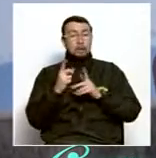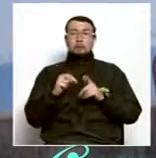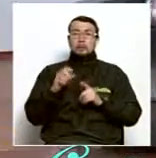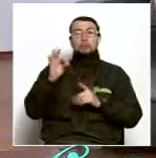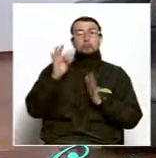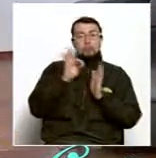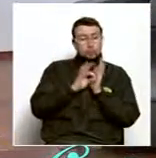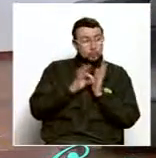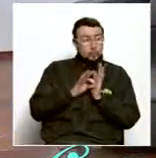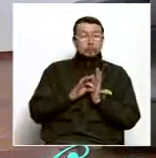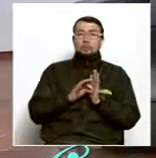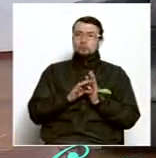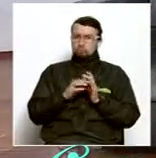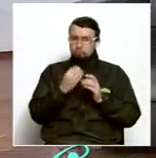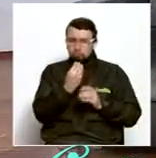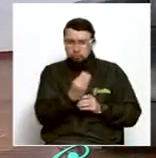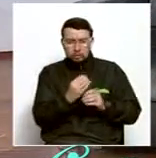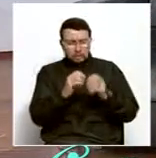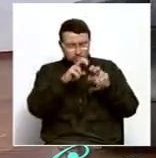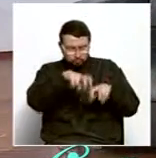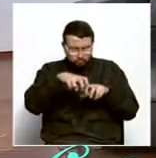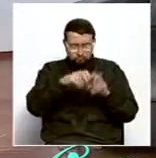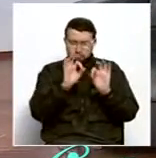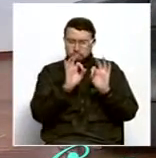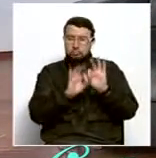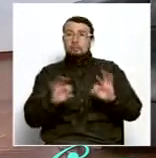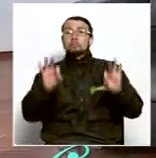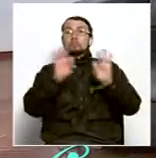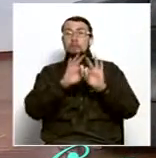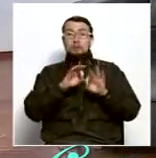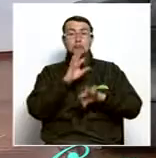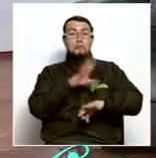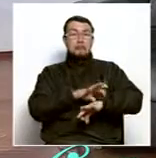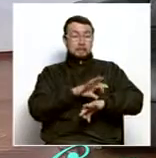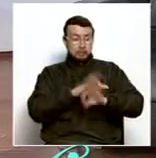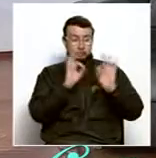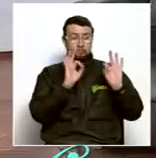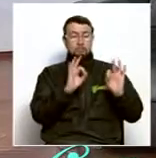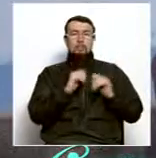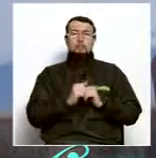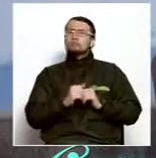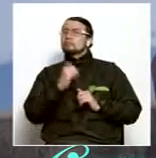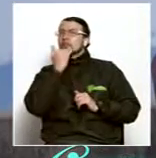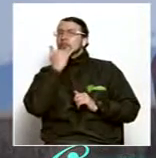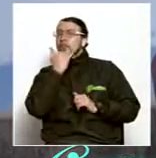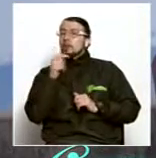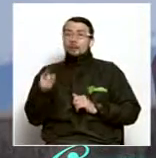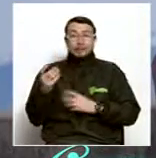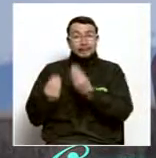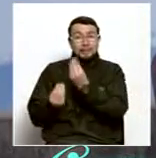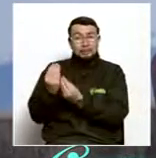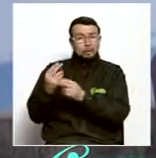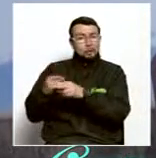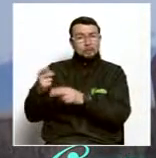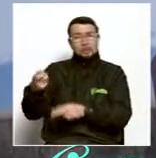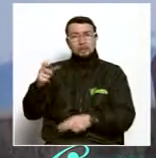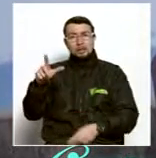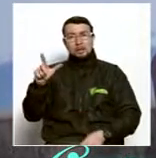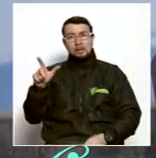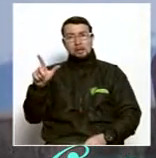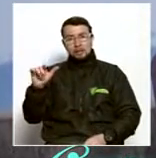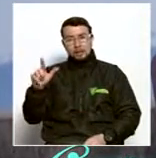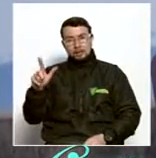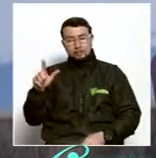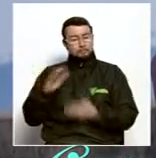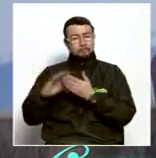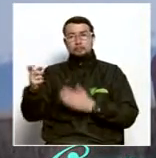también, dijeron, que tiene unas propiedades excepcionales, ¿no?, medicinalmente. Resulta que ese químico glifosato que fue prohibido para fumigar